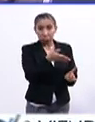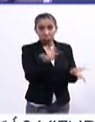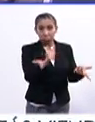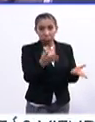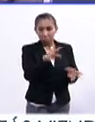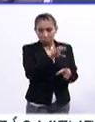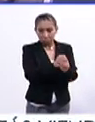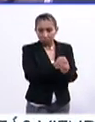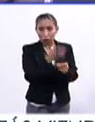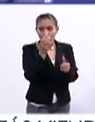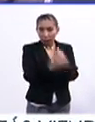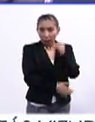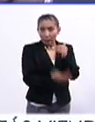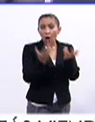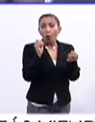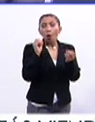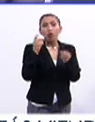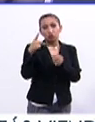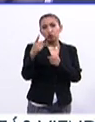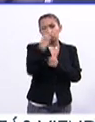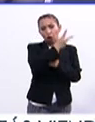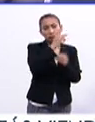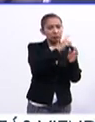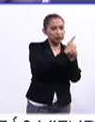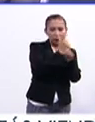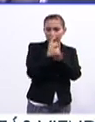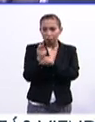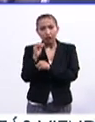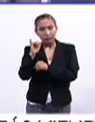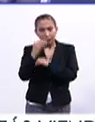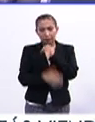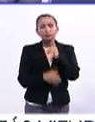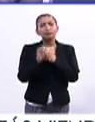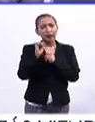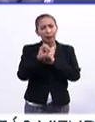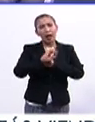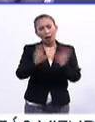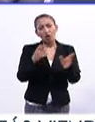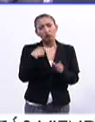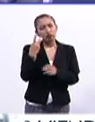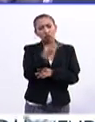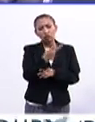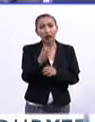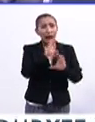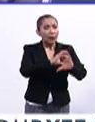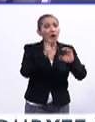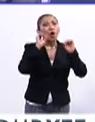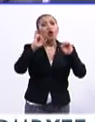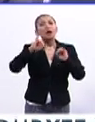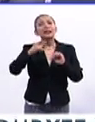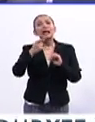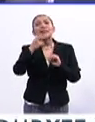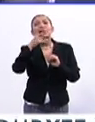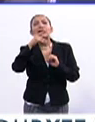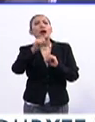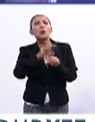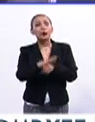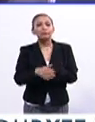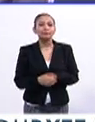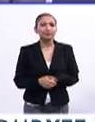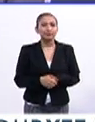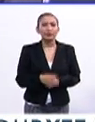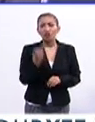de lleno con termine atrás por terminar tus dos carreras y la ingeniería pues fíjate que